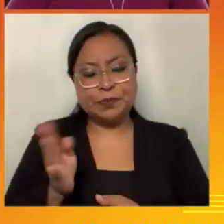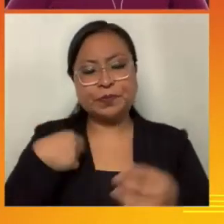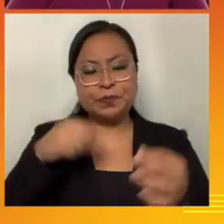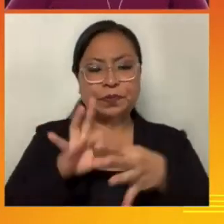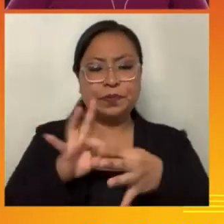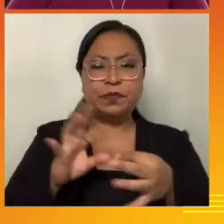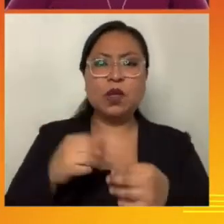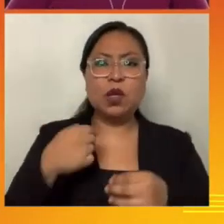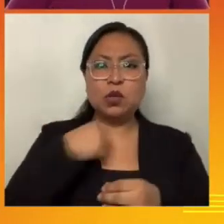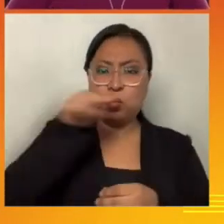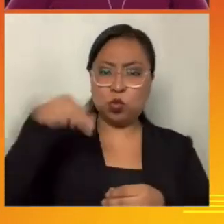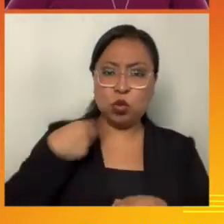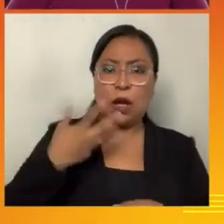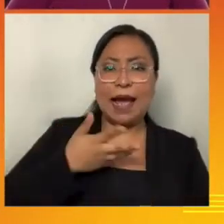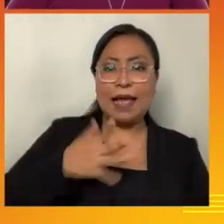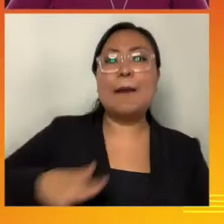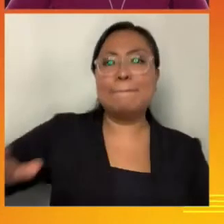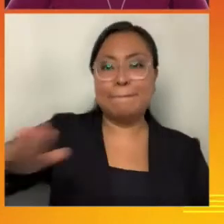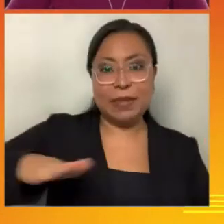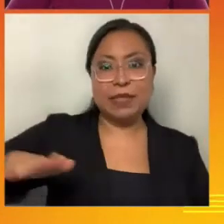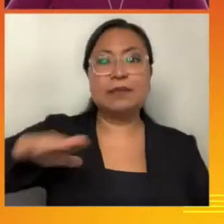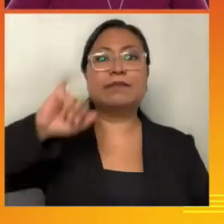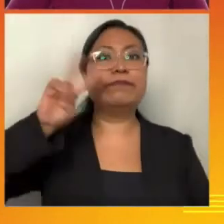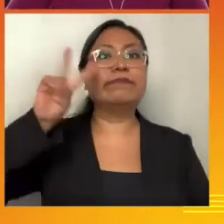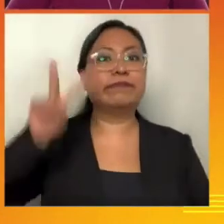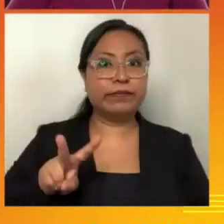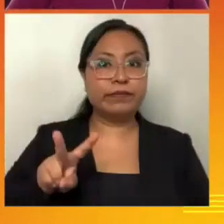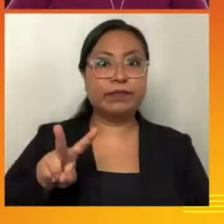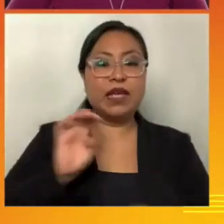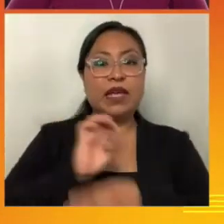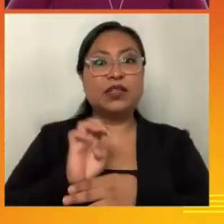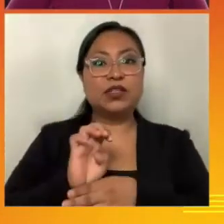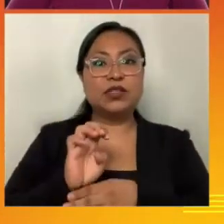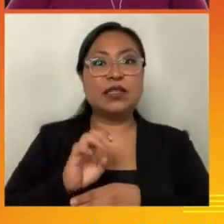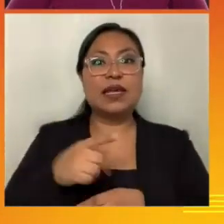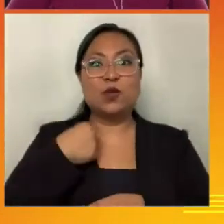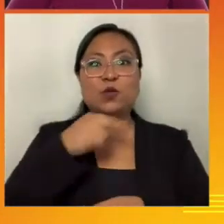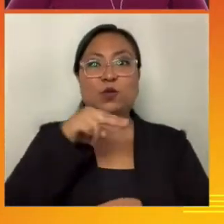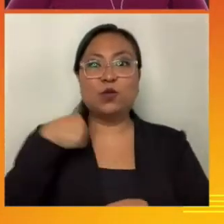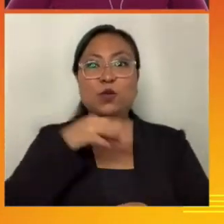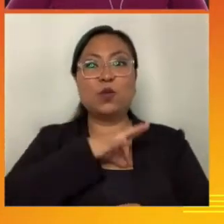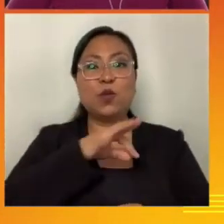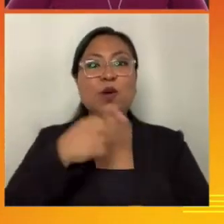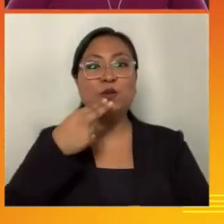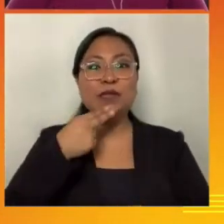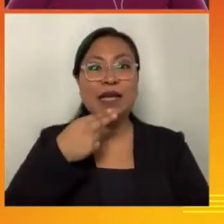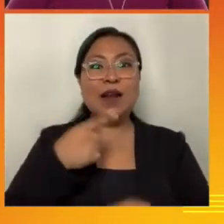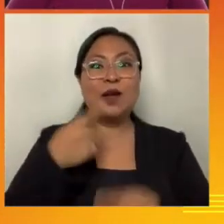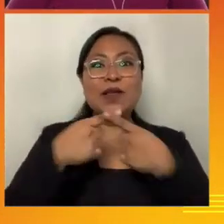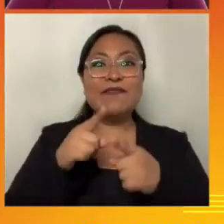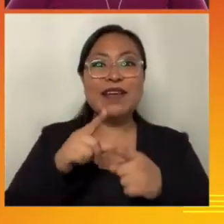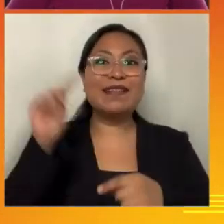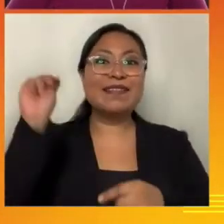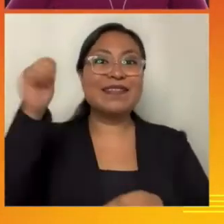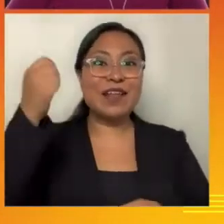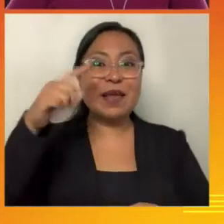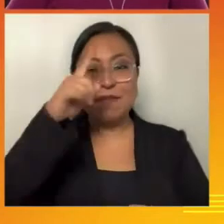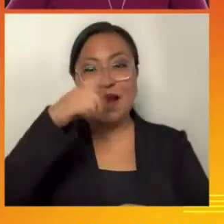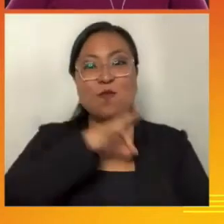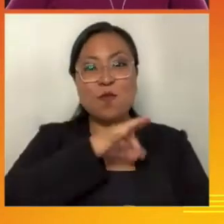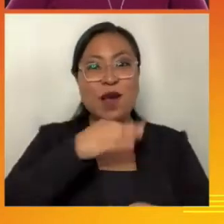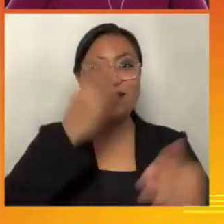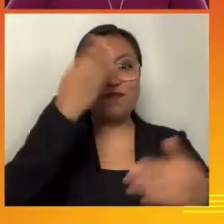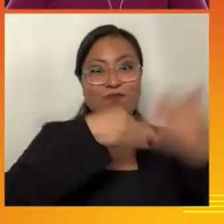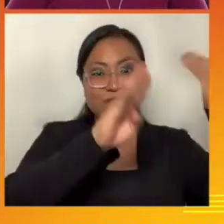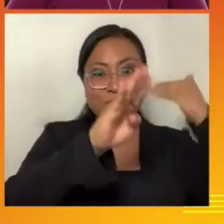común, este piso base, pues podemos hacer uso de ciertas herramientas para poder salir adelante con esto, con